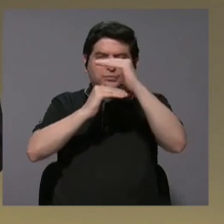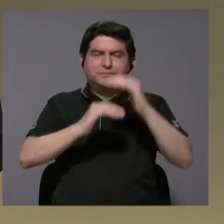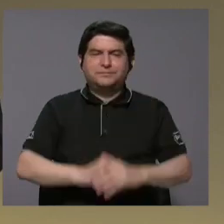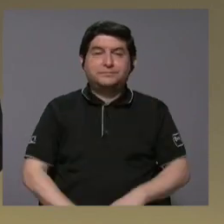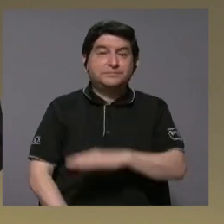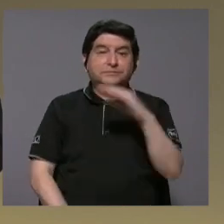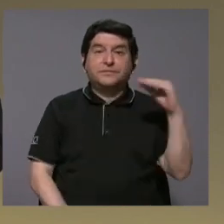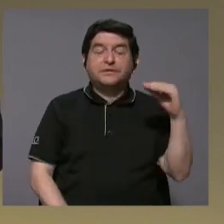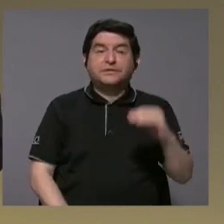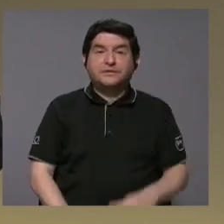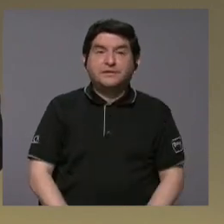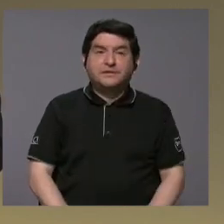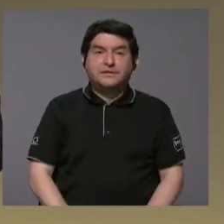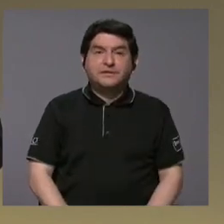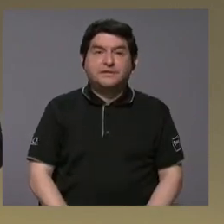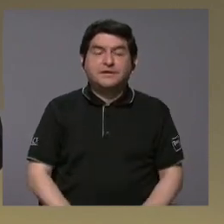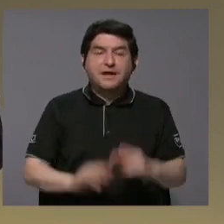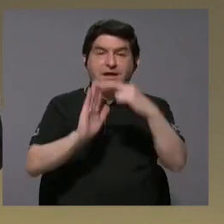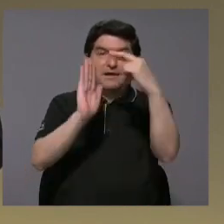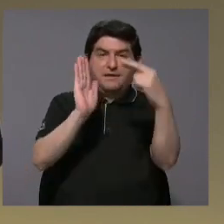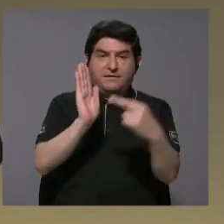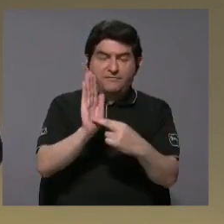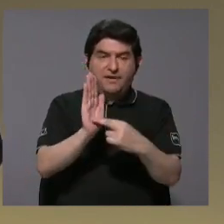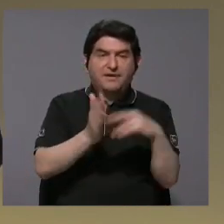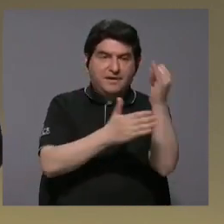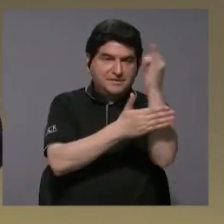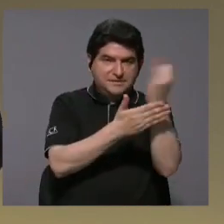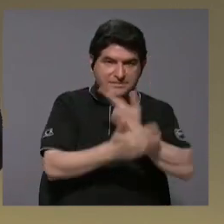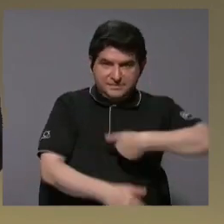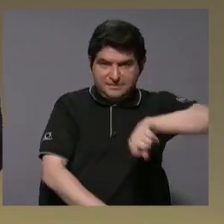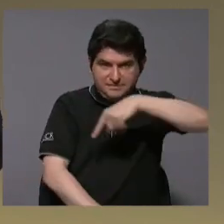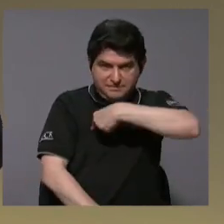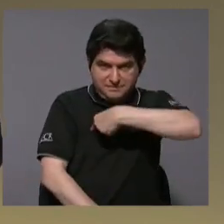y básicamente cómo las regulaciones que nosotros diseñamos